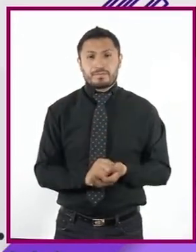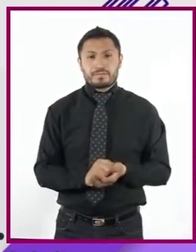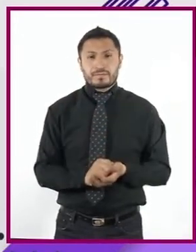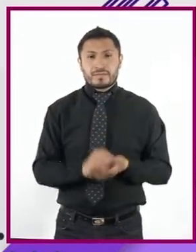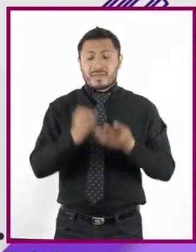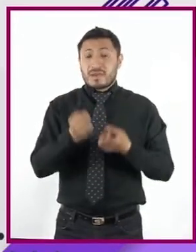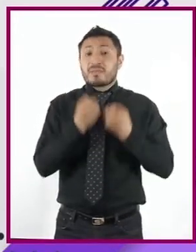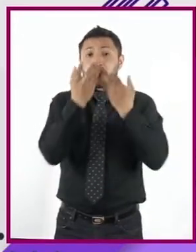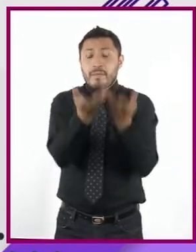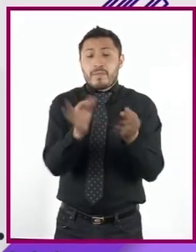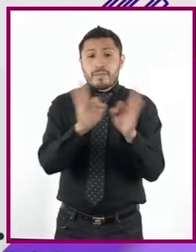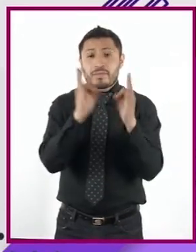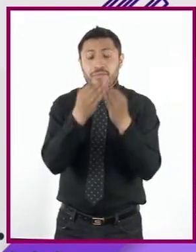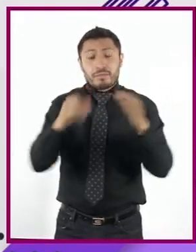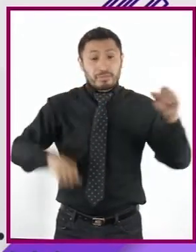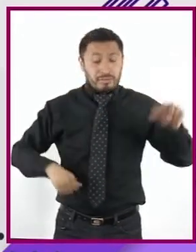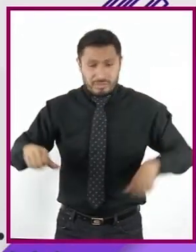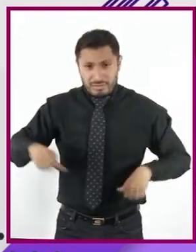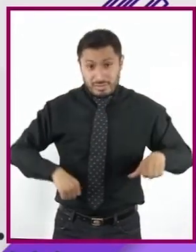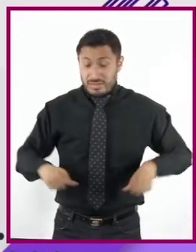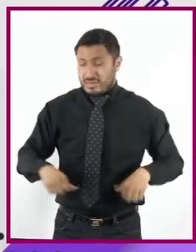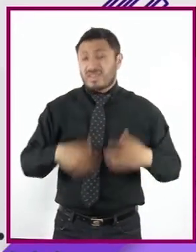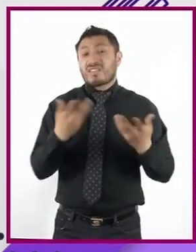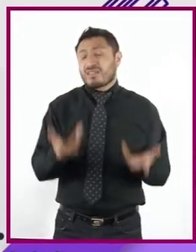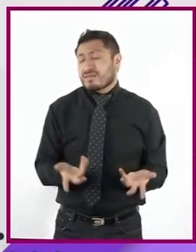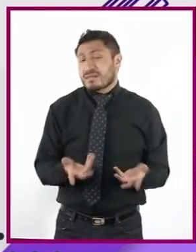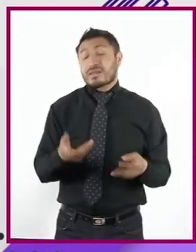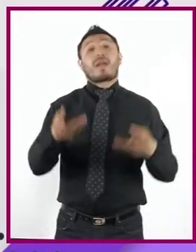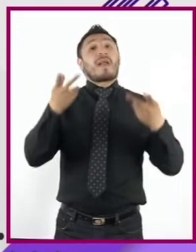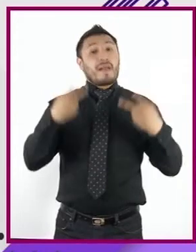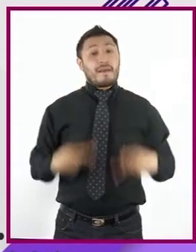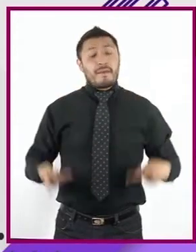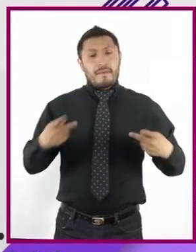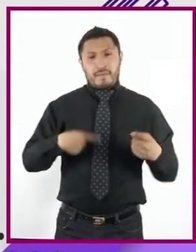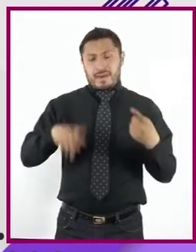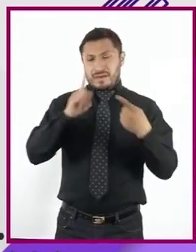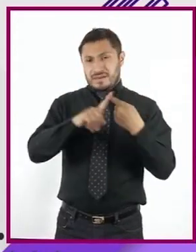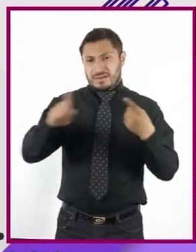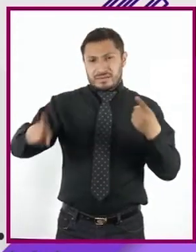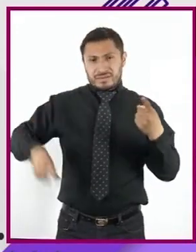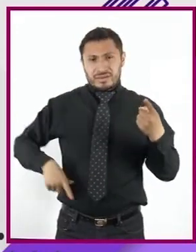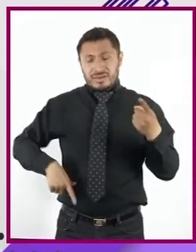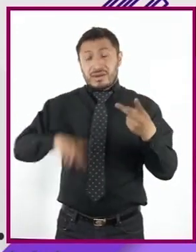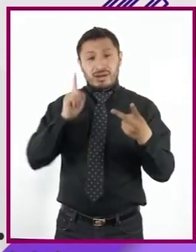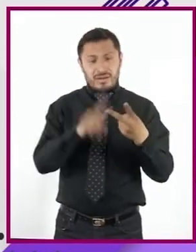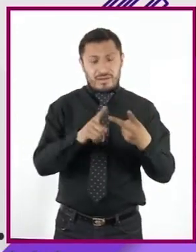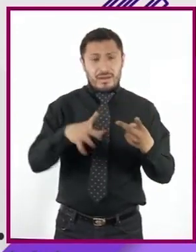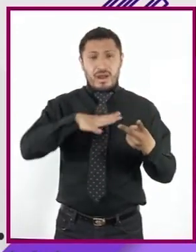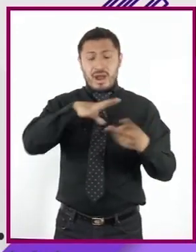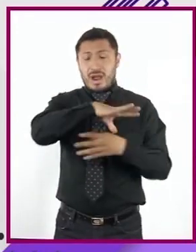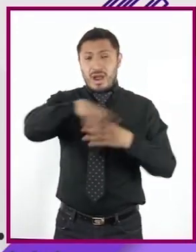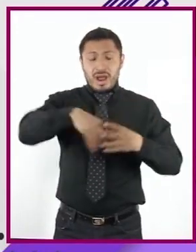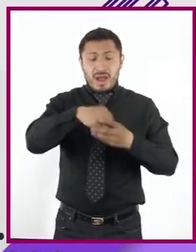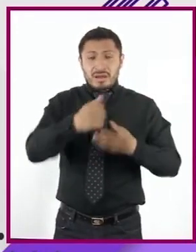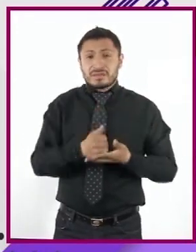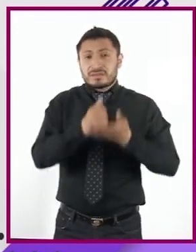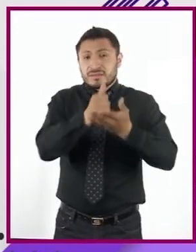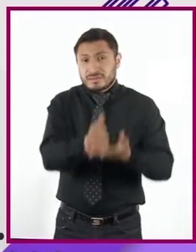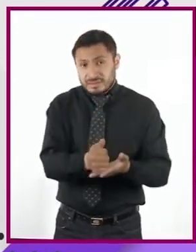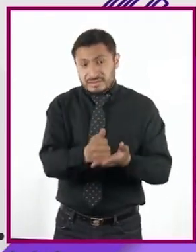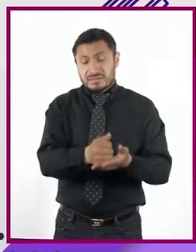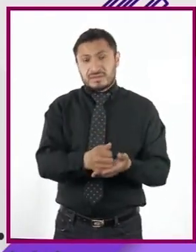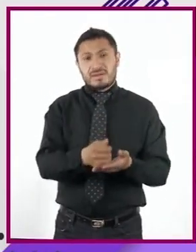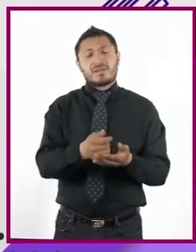las acciones que tanto la ciudadanía como el gobierno pongan en marcha y en la búsqueda de las